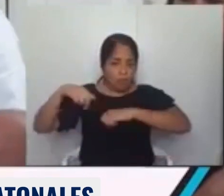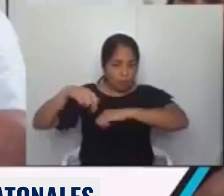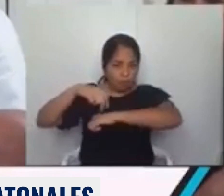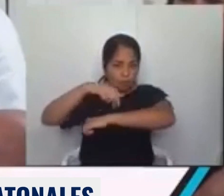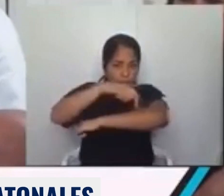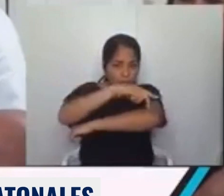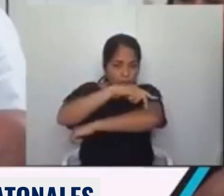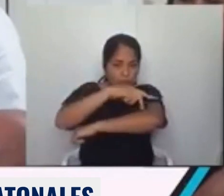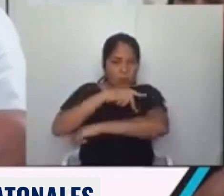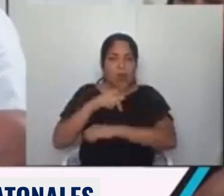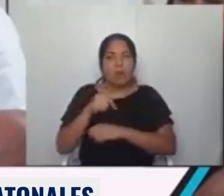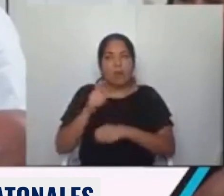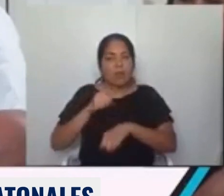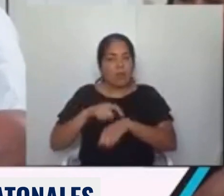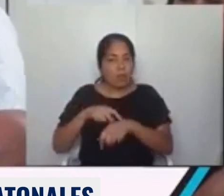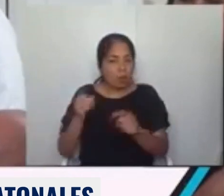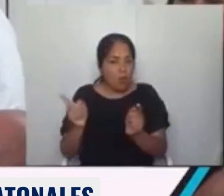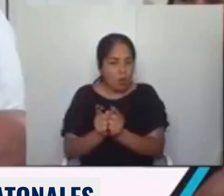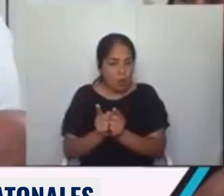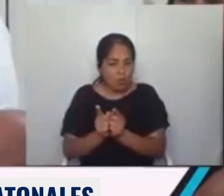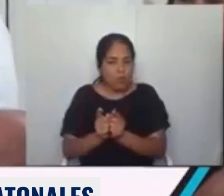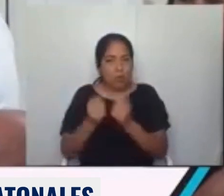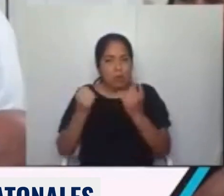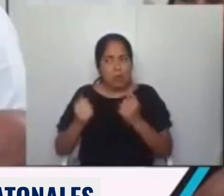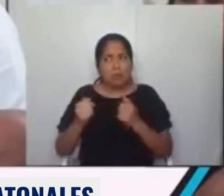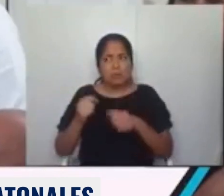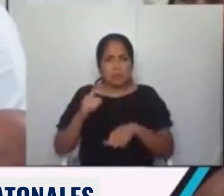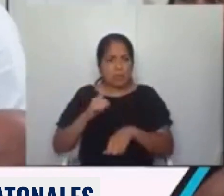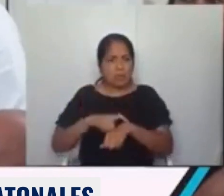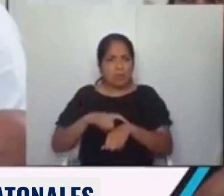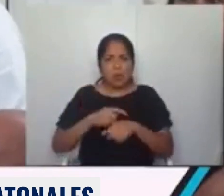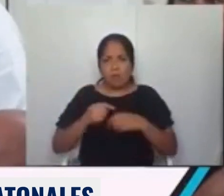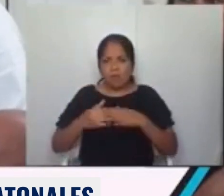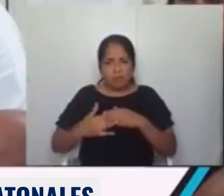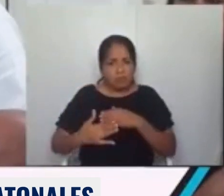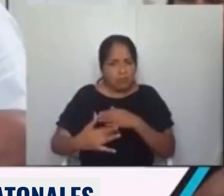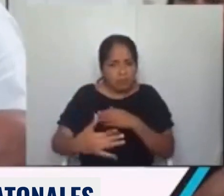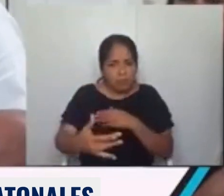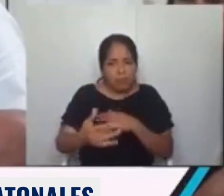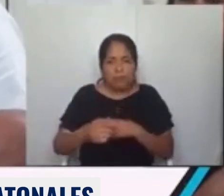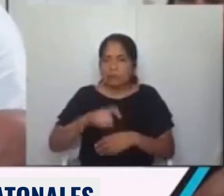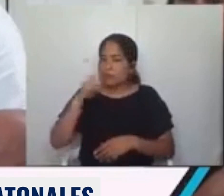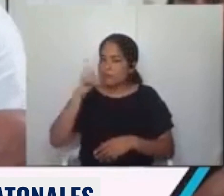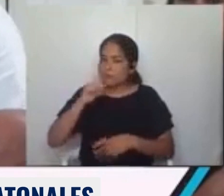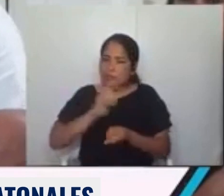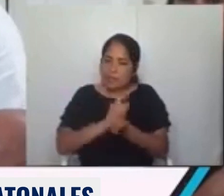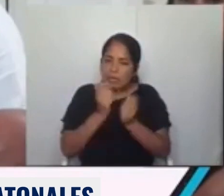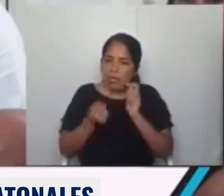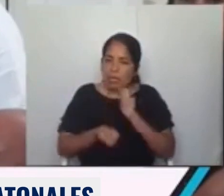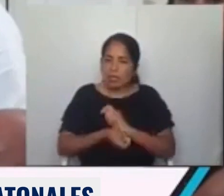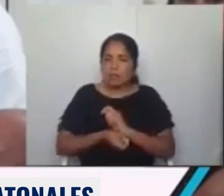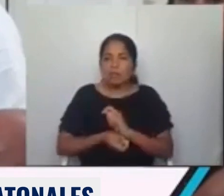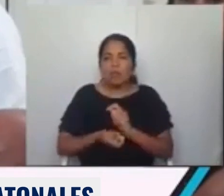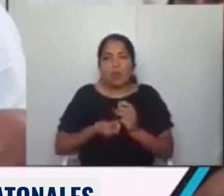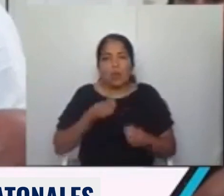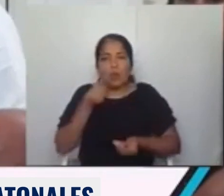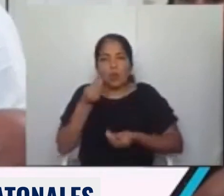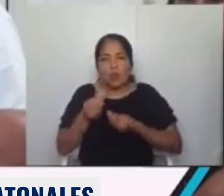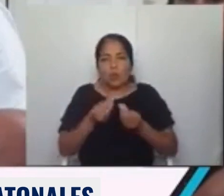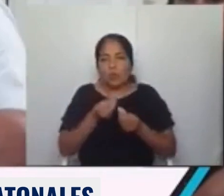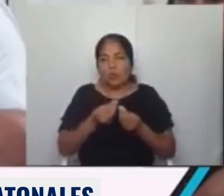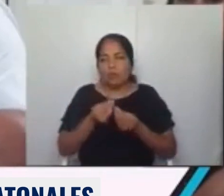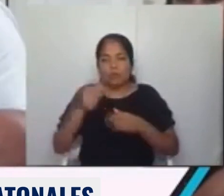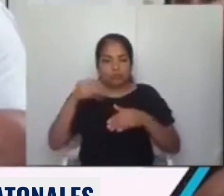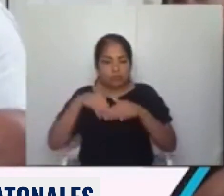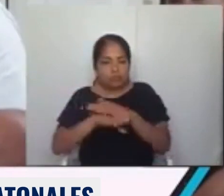no es lo que se desea, pues porque obviamente los vecinos de ese sector de Lima necesitan también acceso a sus viviendas de manera digna y no correr